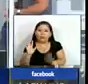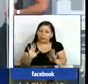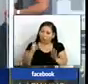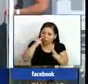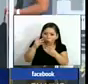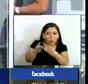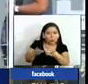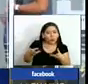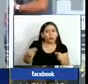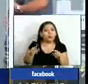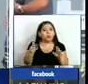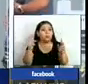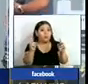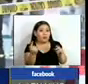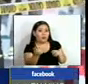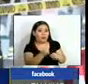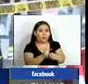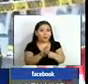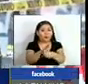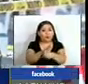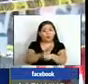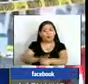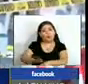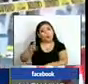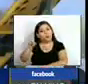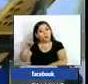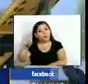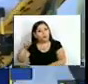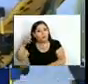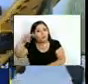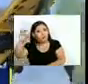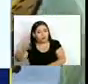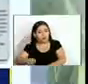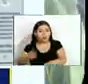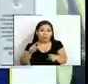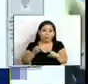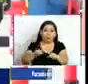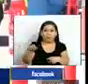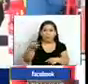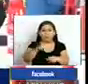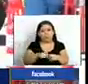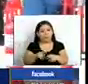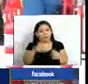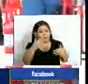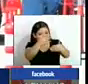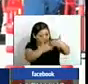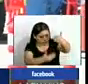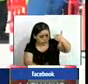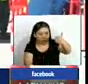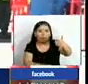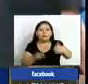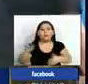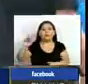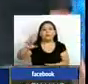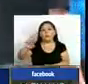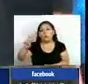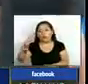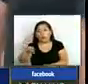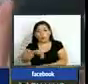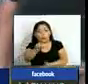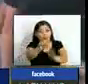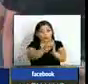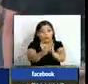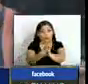nuevos casos positivos del COVID-19 a menos del 1%. Pese a eso, la situación del creciente registro de casos en 32 de los otros